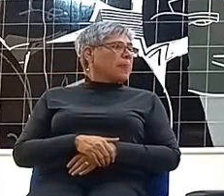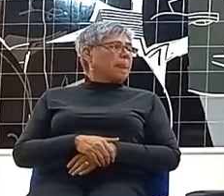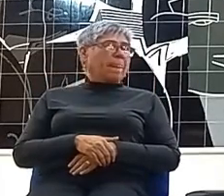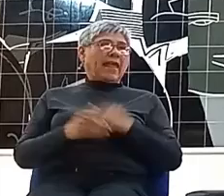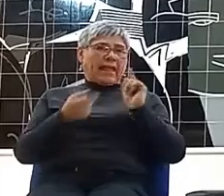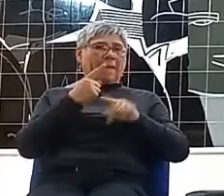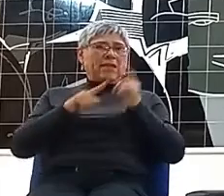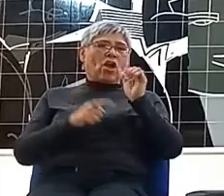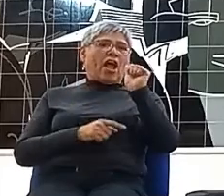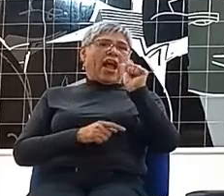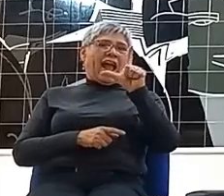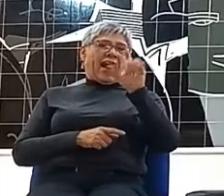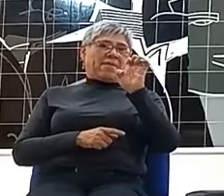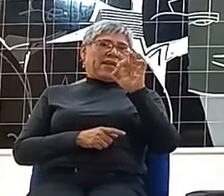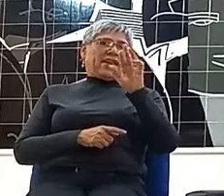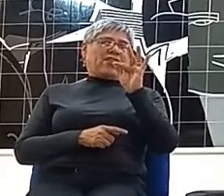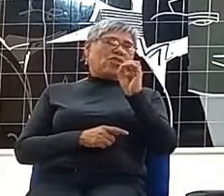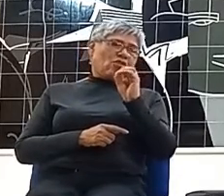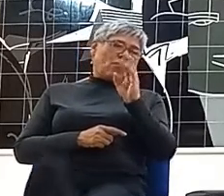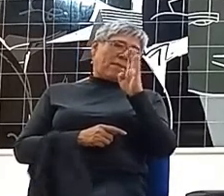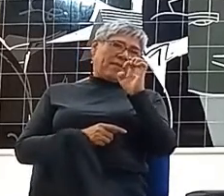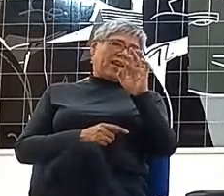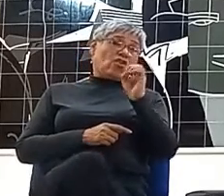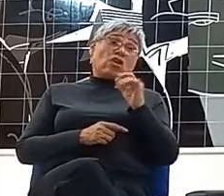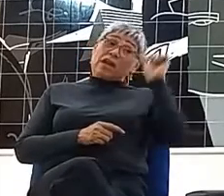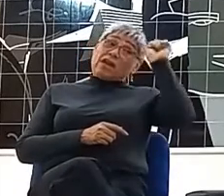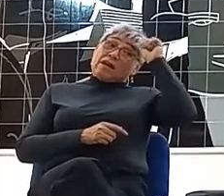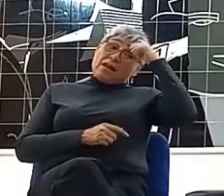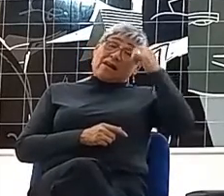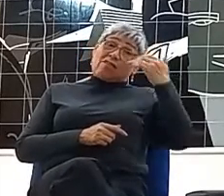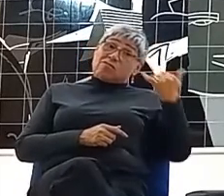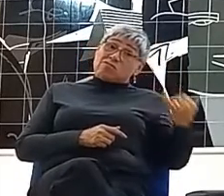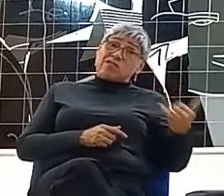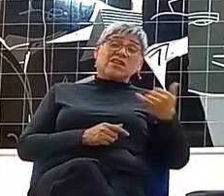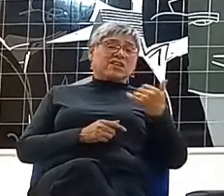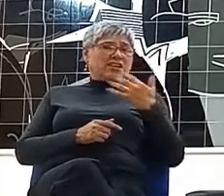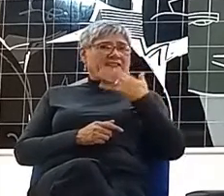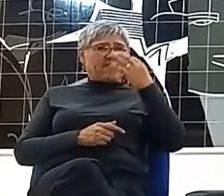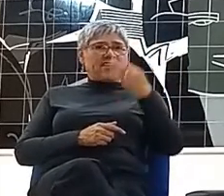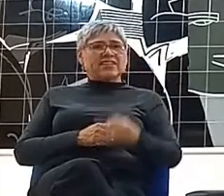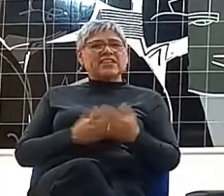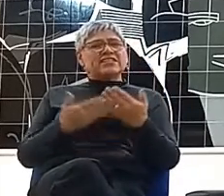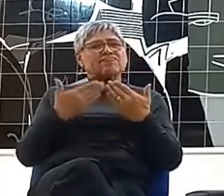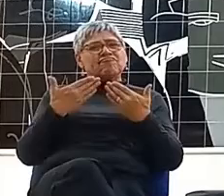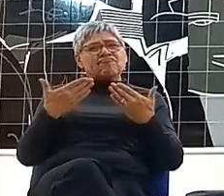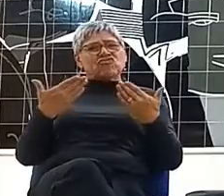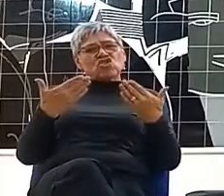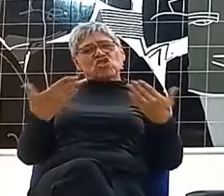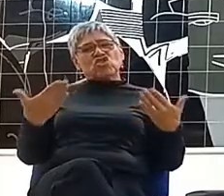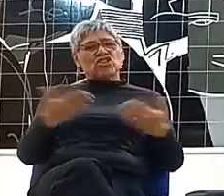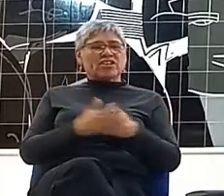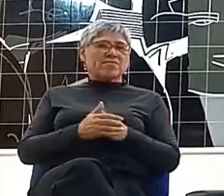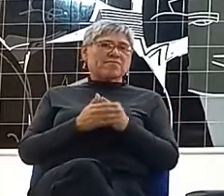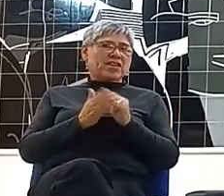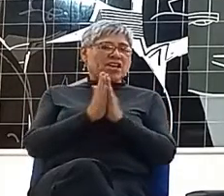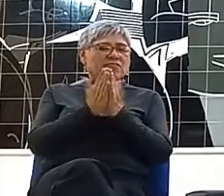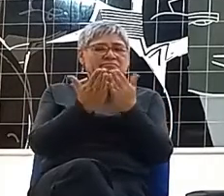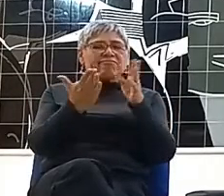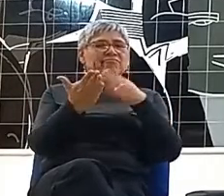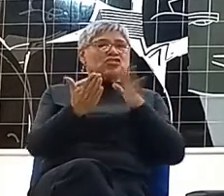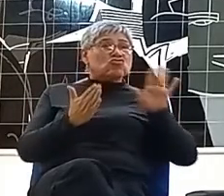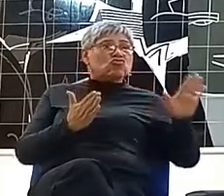a nuestro amigo Alberto Verón, recordar que hay una obra muy significativa que ha venido haciendo